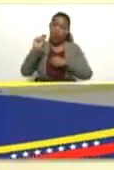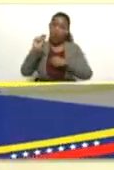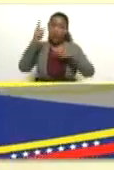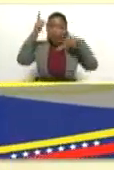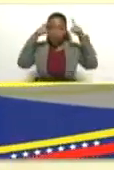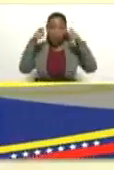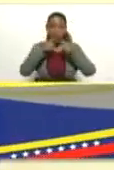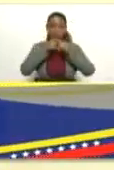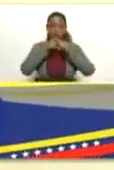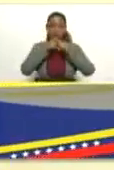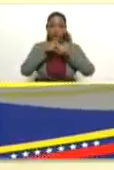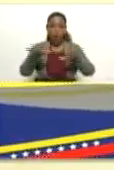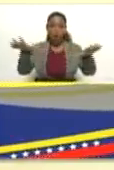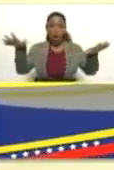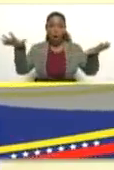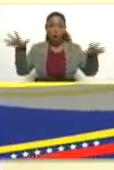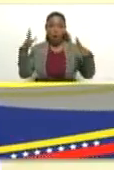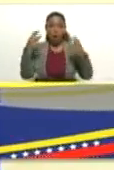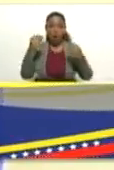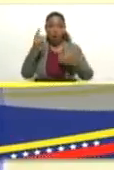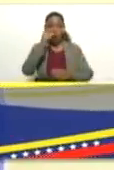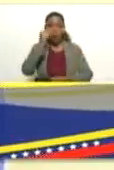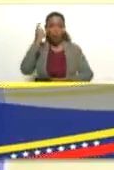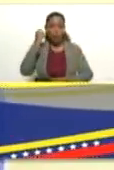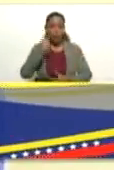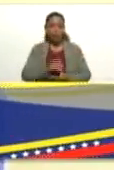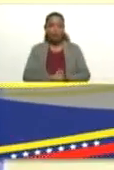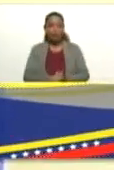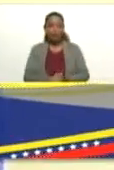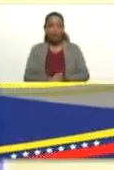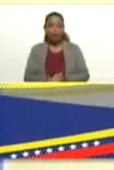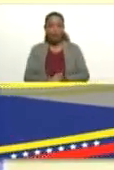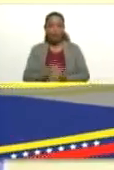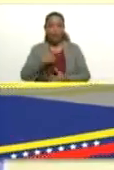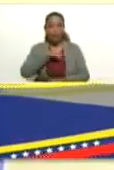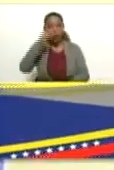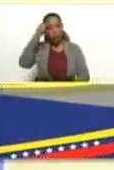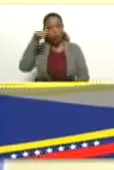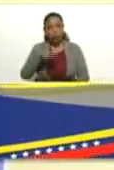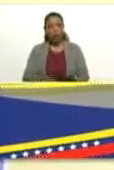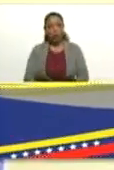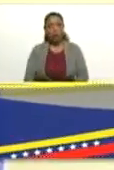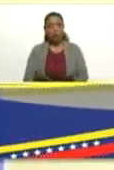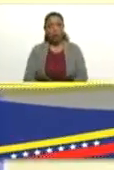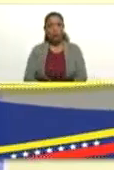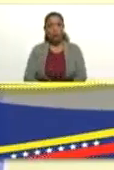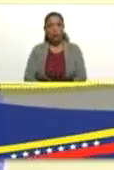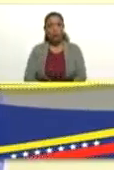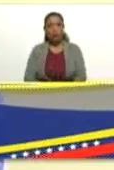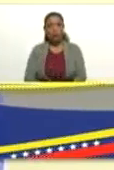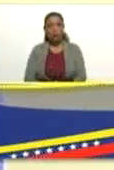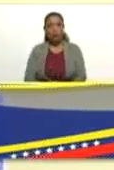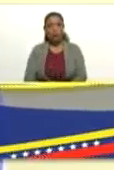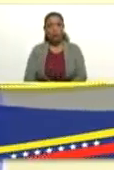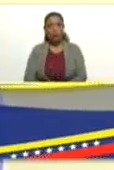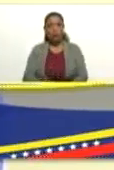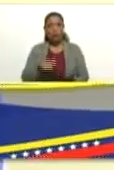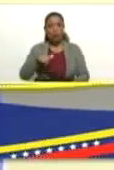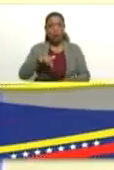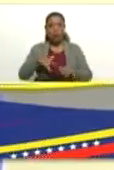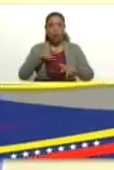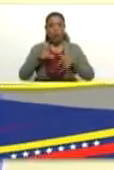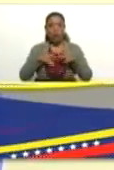se multiplicó en millones de hombres y mujeres de nuestro pueblo. Y toda esta actividad es